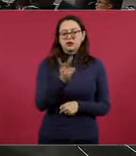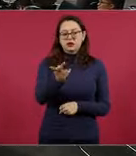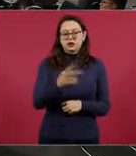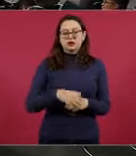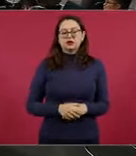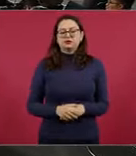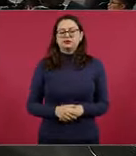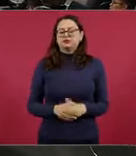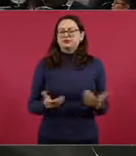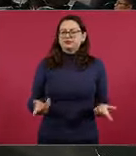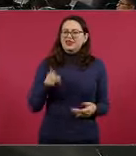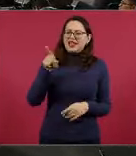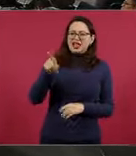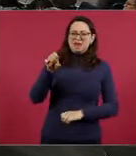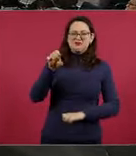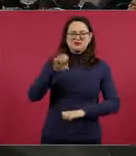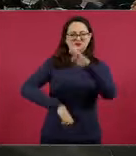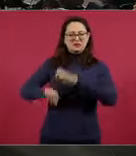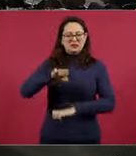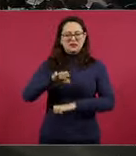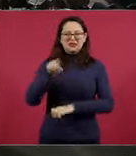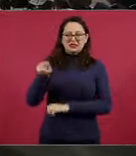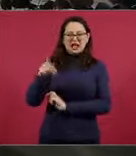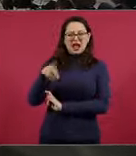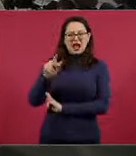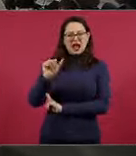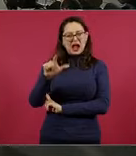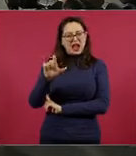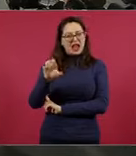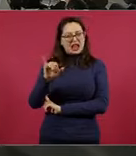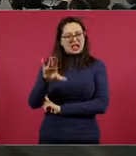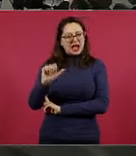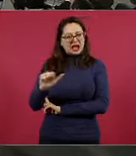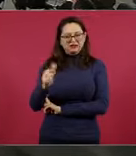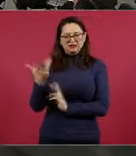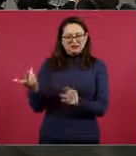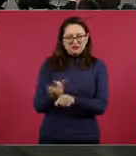Calica? ¿Qué va a pasar con esta empresa,